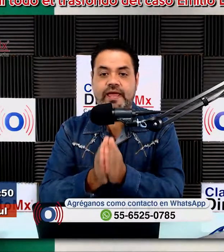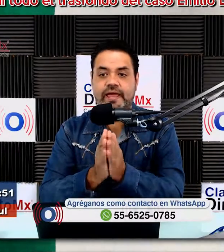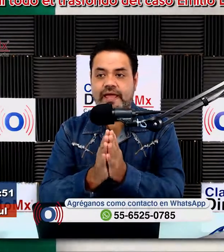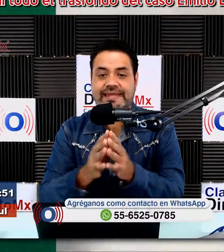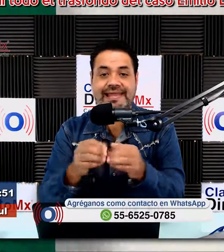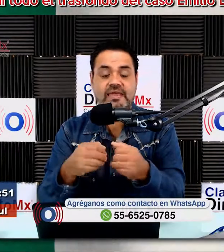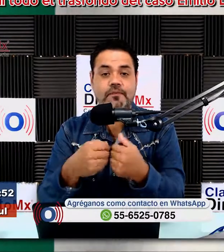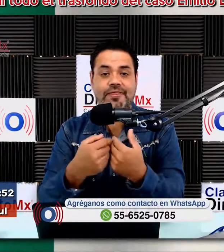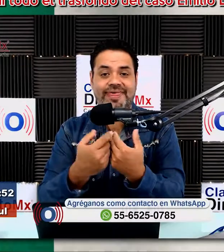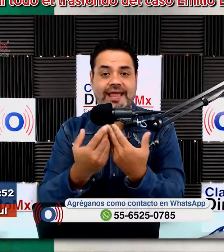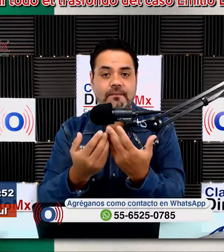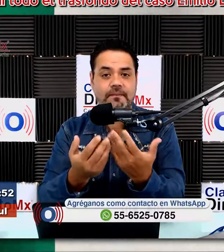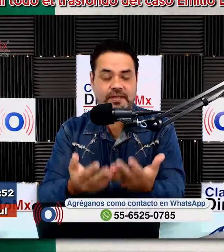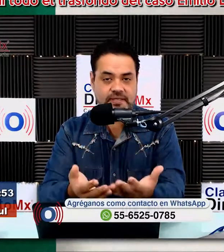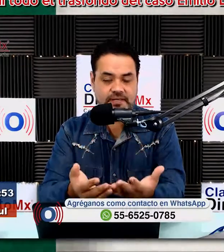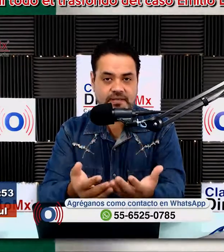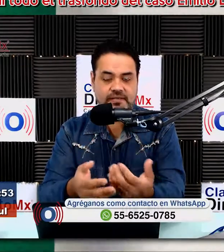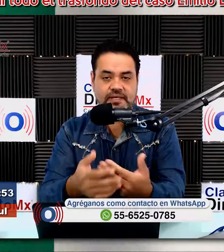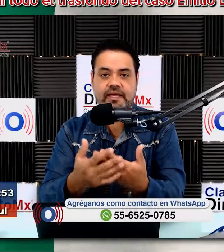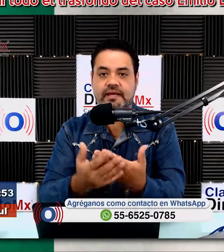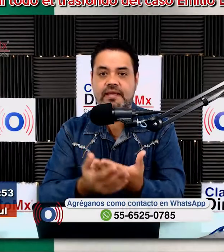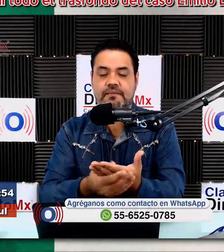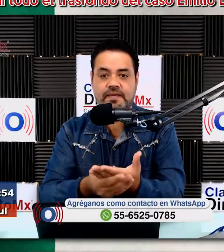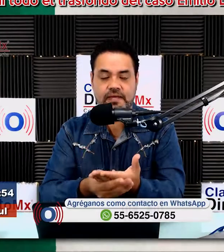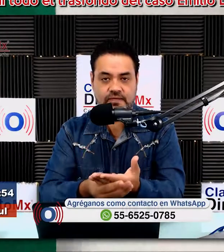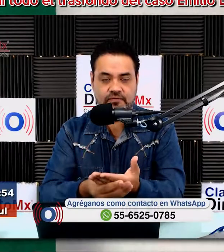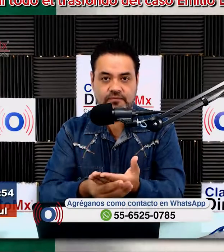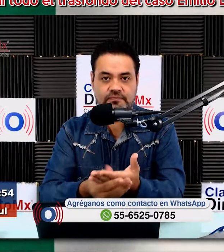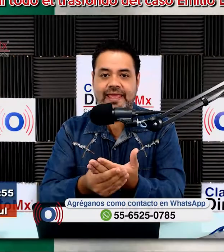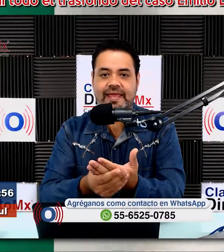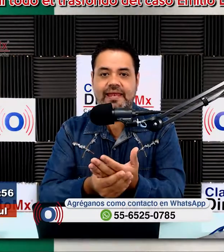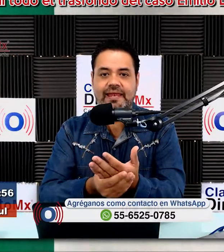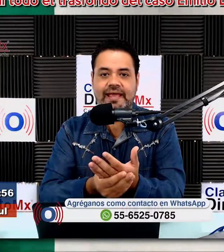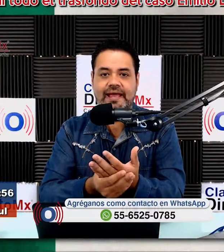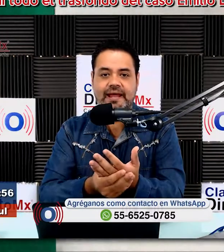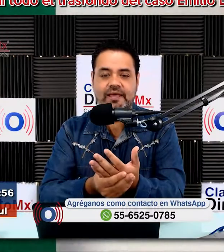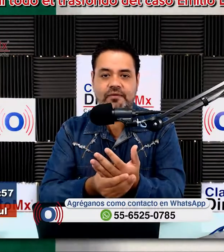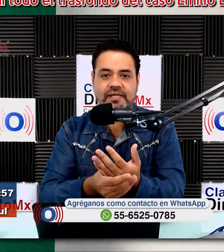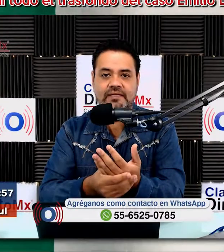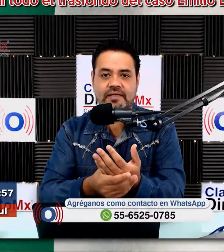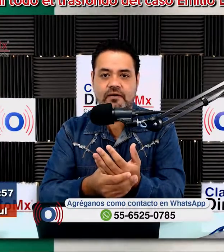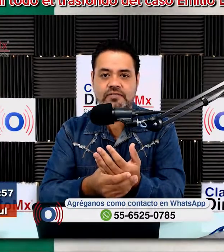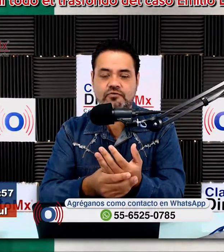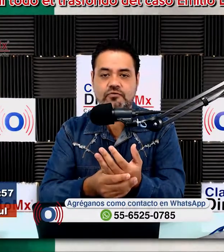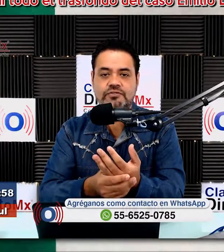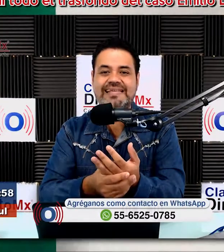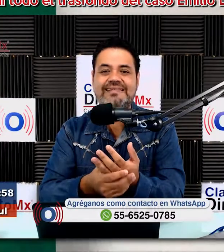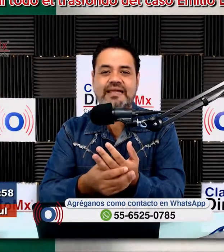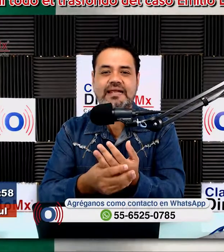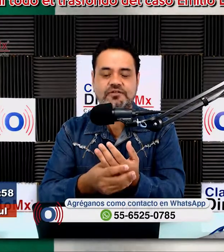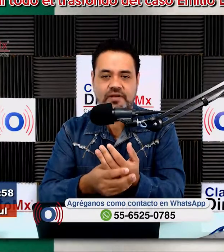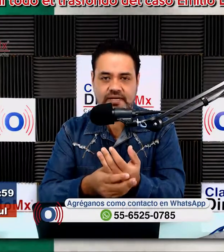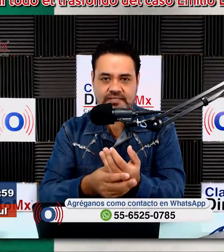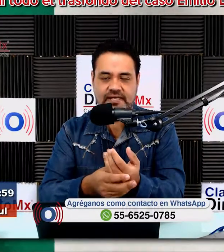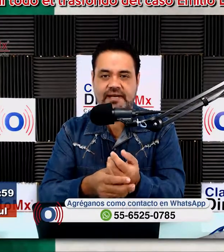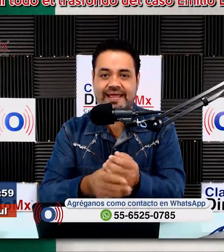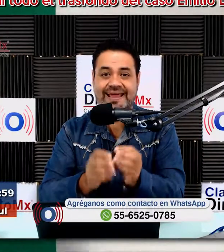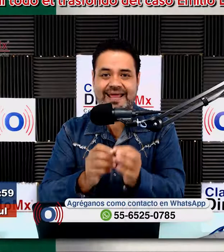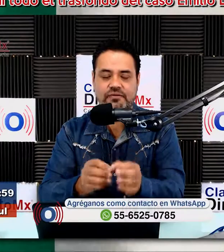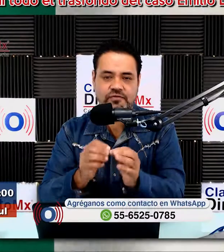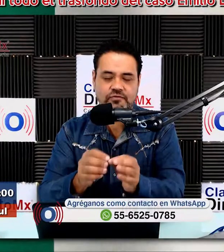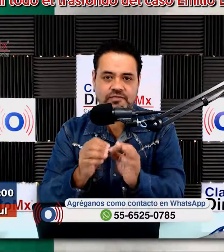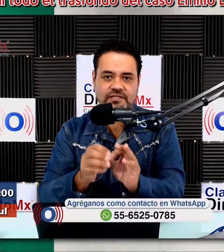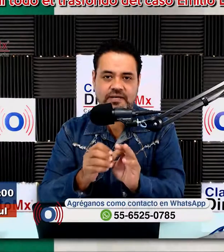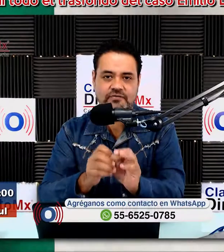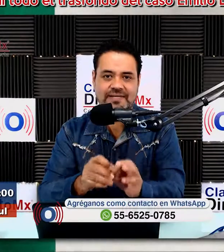fue en el equipo de campaña de Enrique Peña Nieto el encargado de atender los asuntos internacionales. Era el